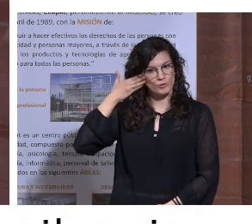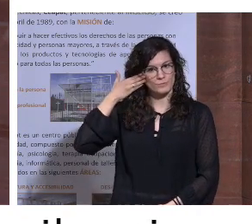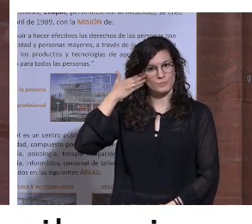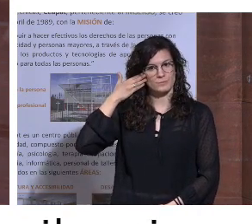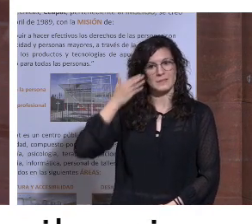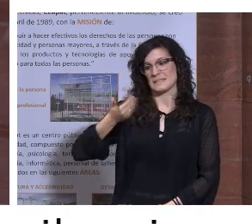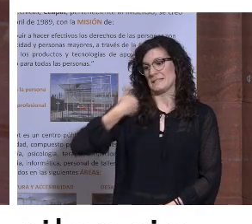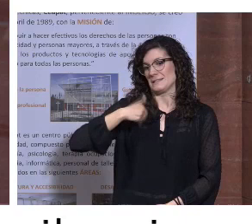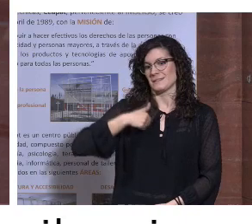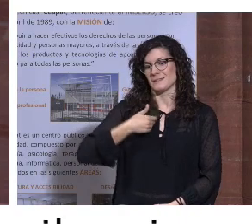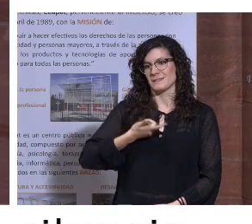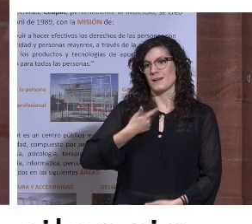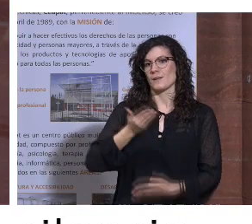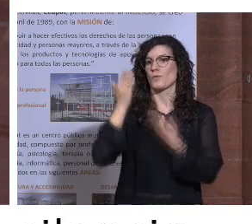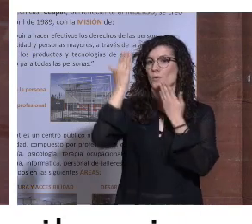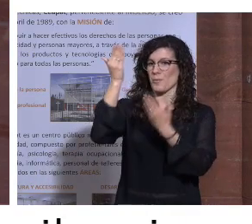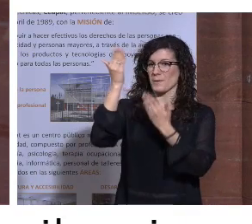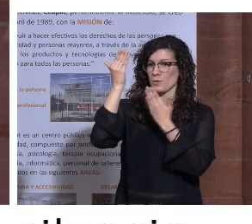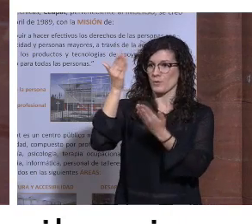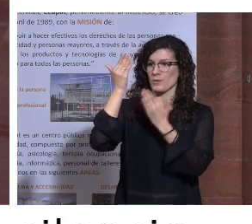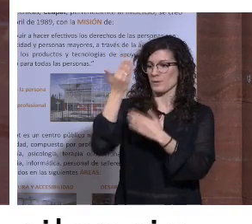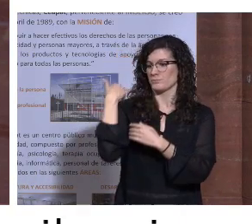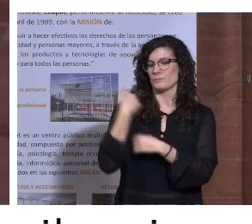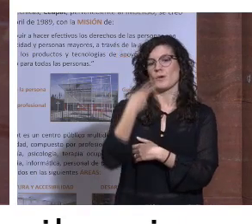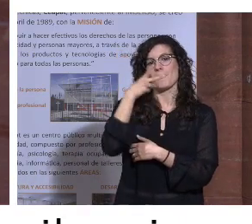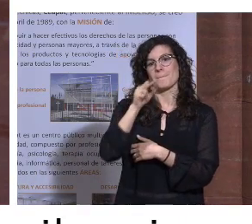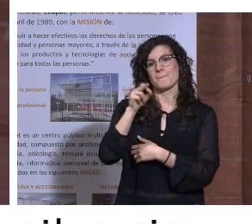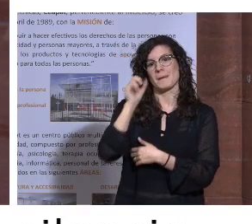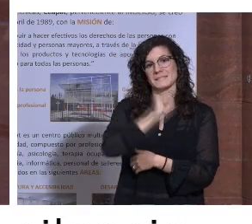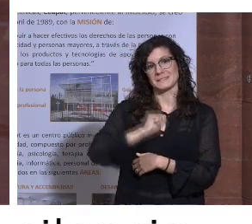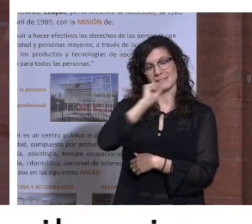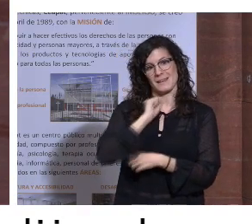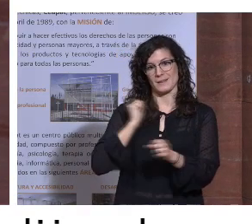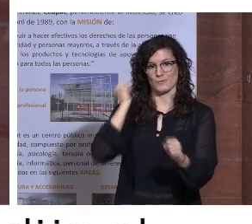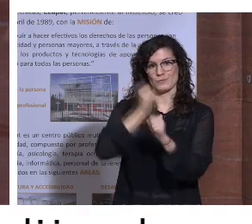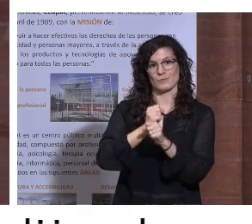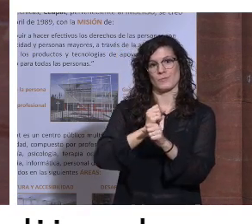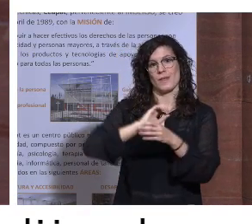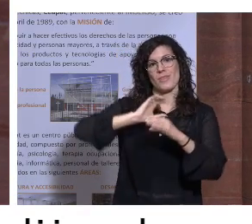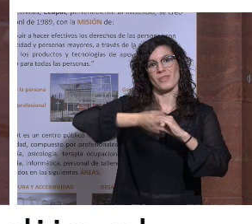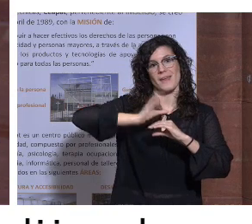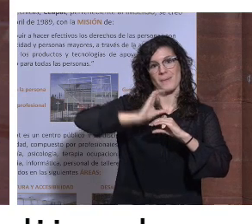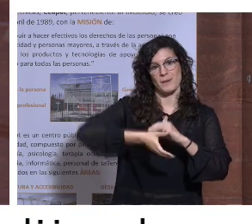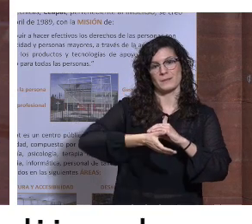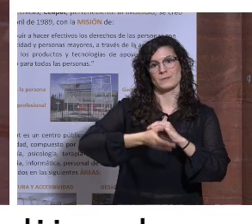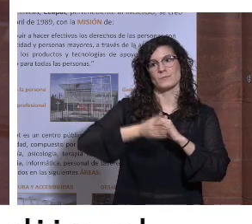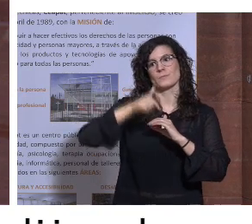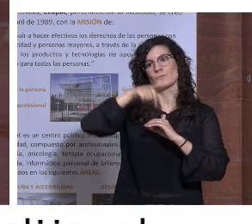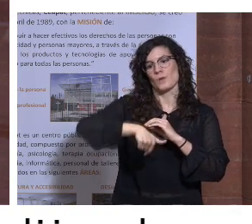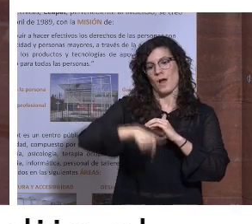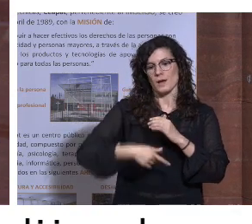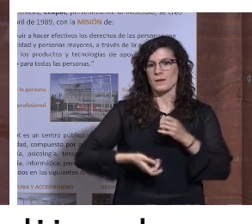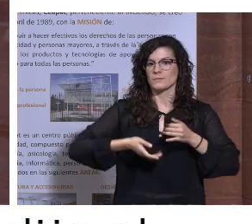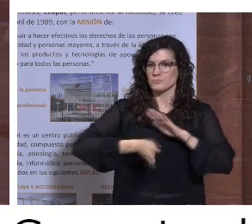ya lo dije al conmemorar los 20 años del CEAPAD, el poder seguir aquí celebrando estas décadas de un